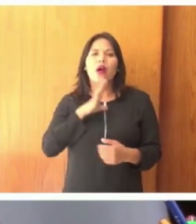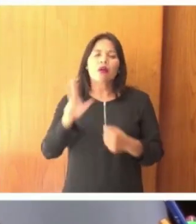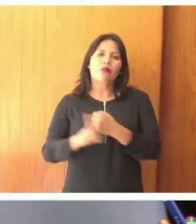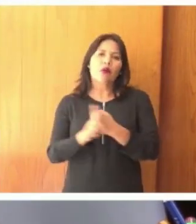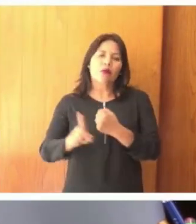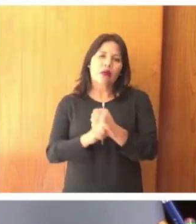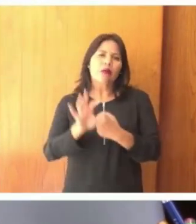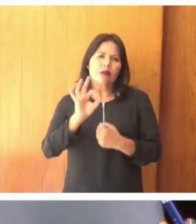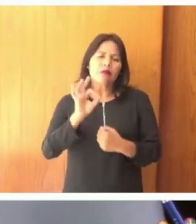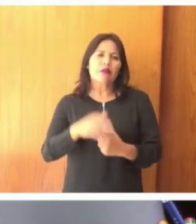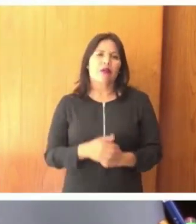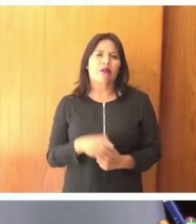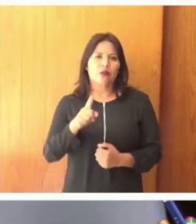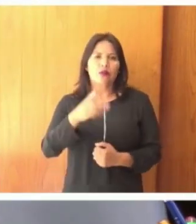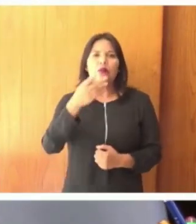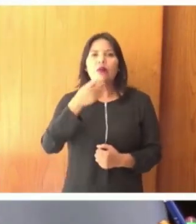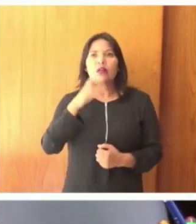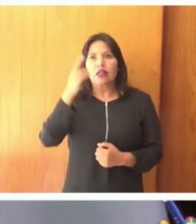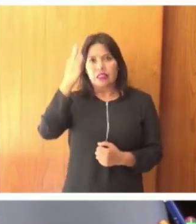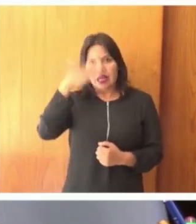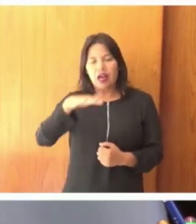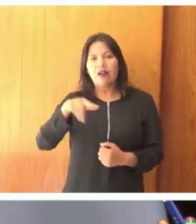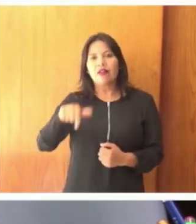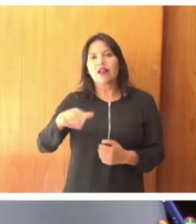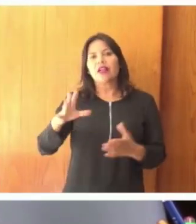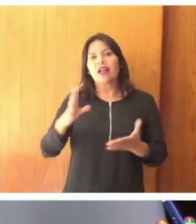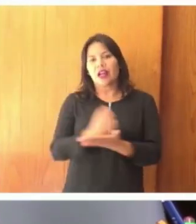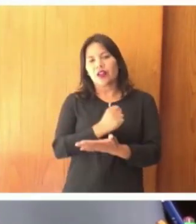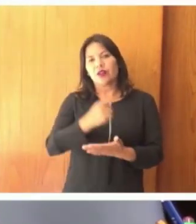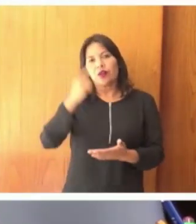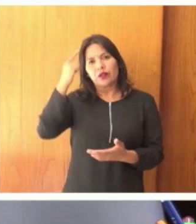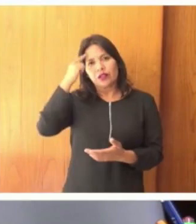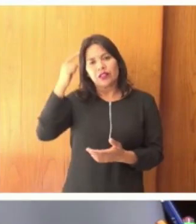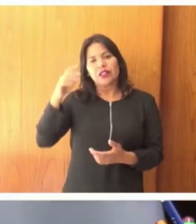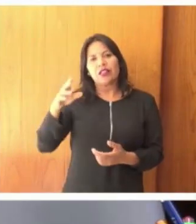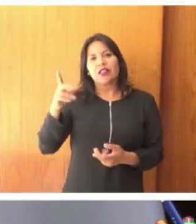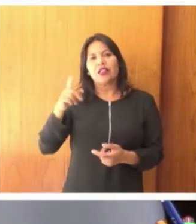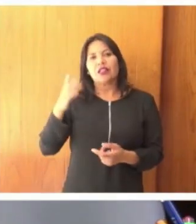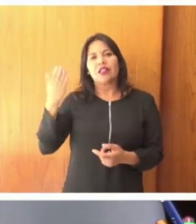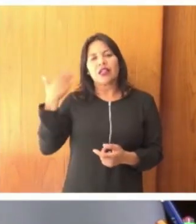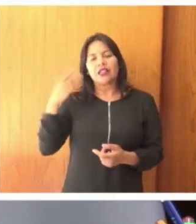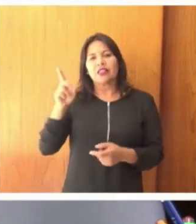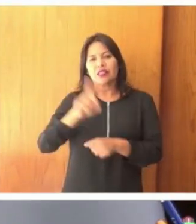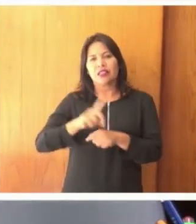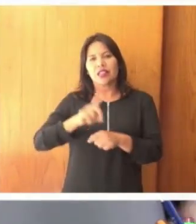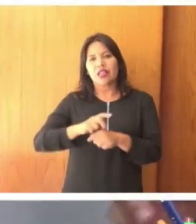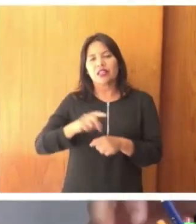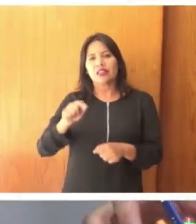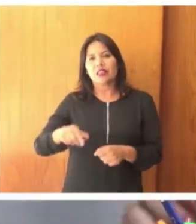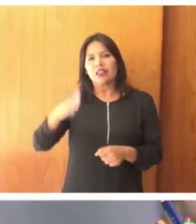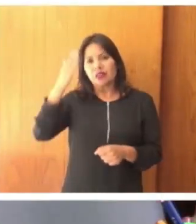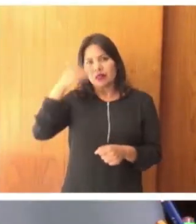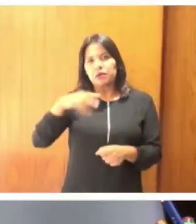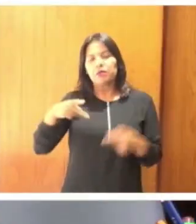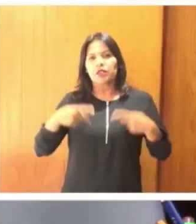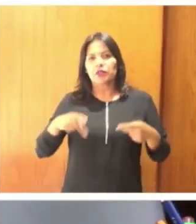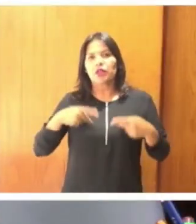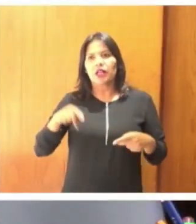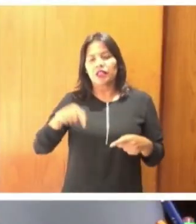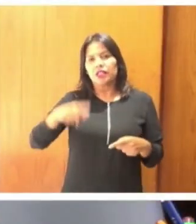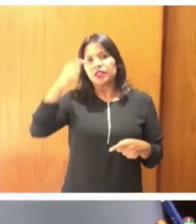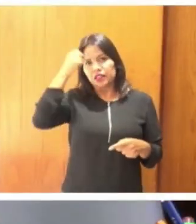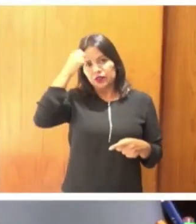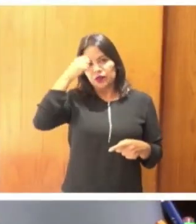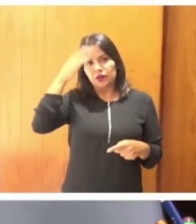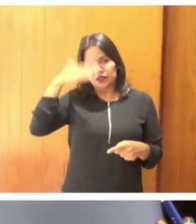leal que reconozcan el triunfo en un proceso electoral tan destacado la gente que pertenece a la localidad,